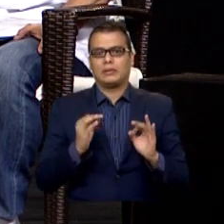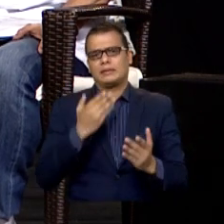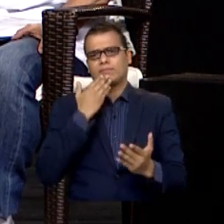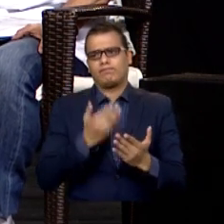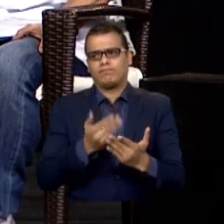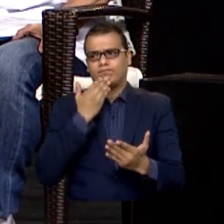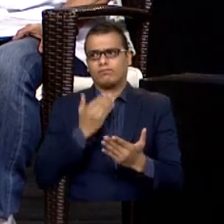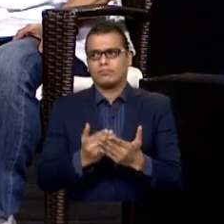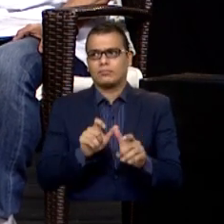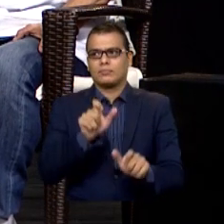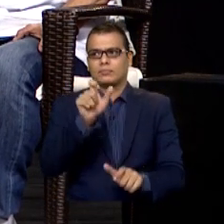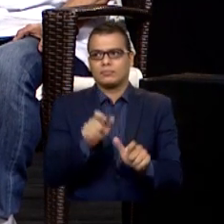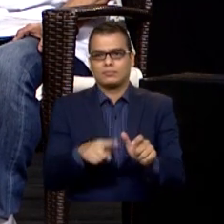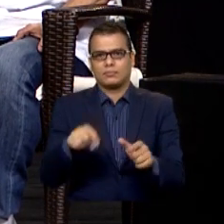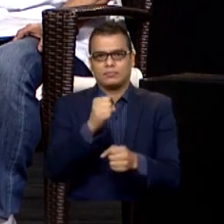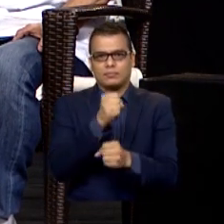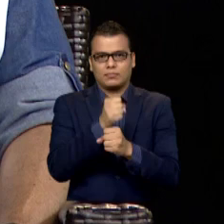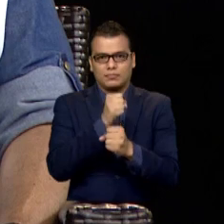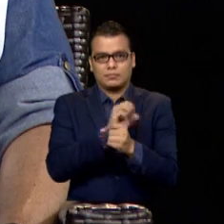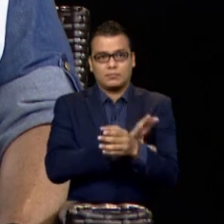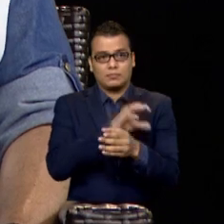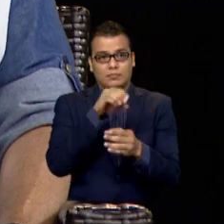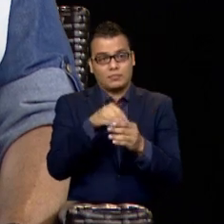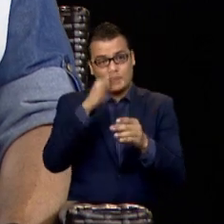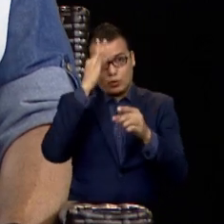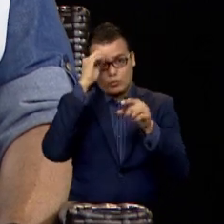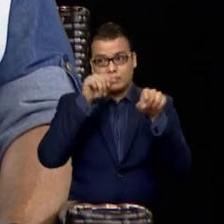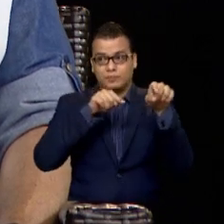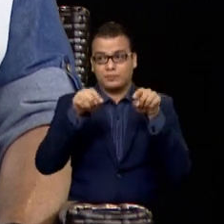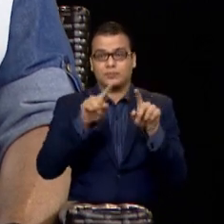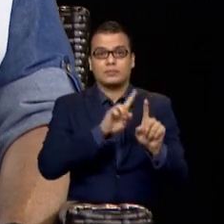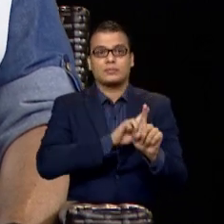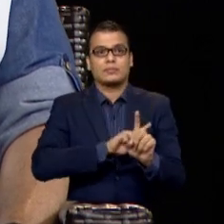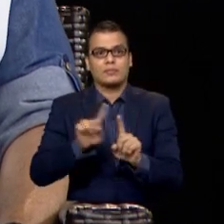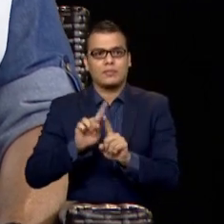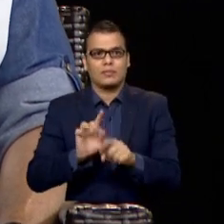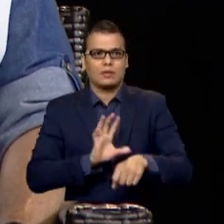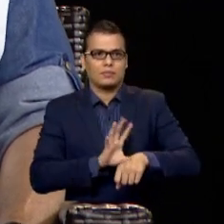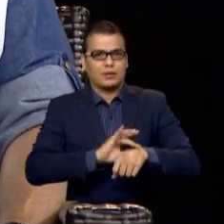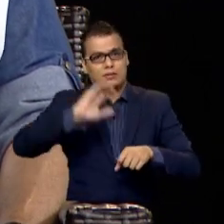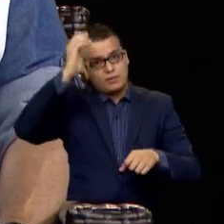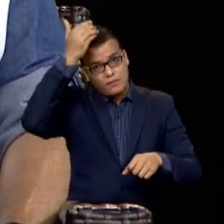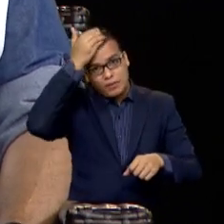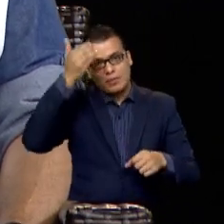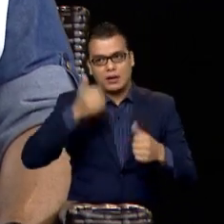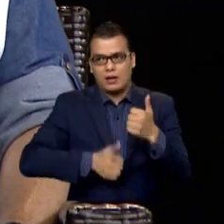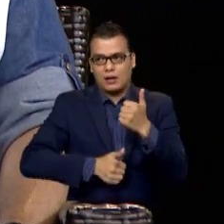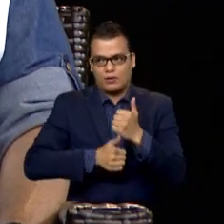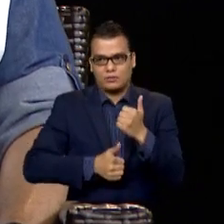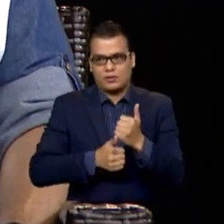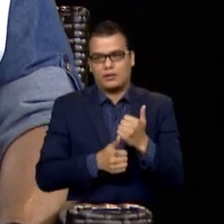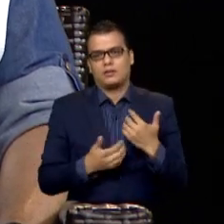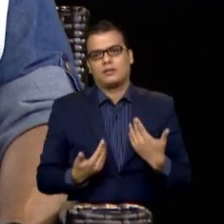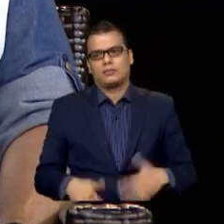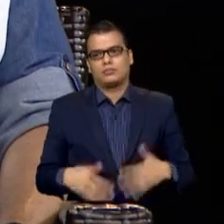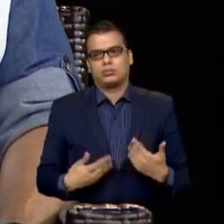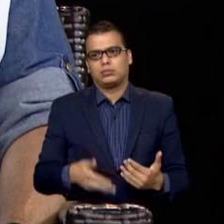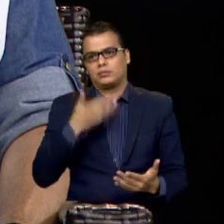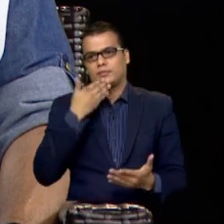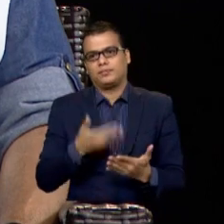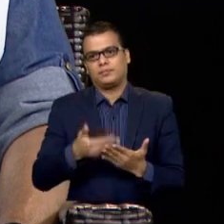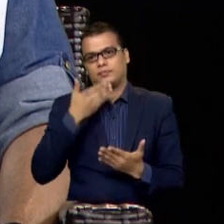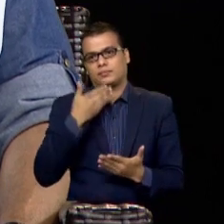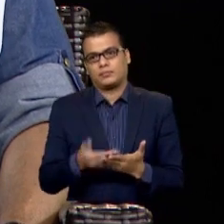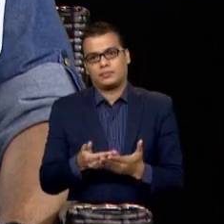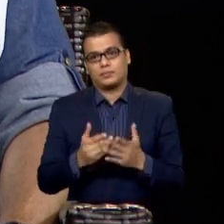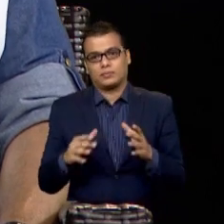agradecerle a todos los trabajadores y trabajadoras del sector salud, médicos, enfermeras, auxiliares, agradecerle a todo